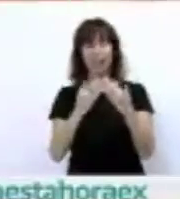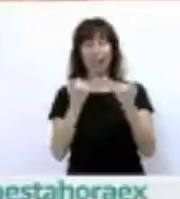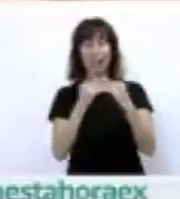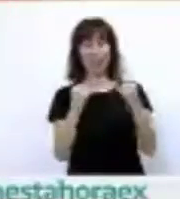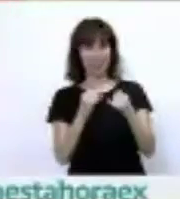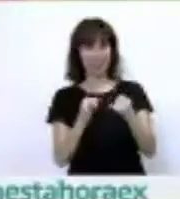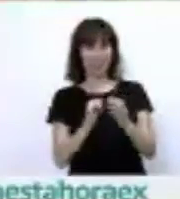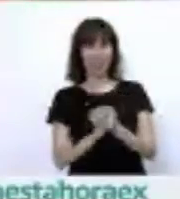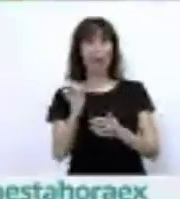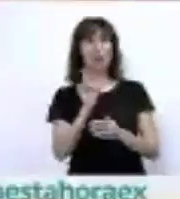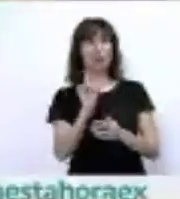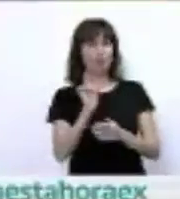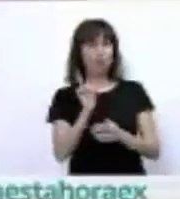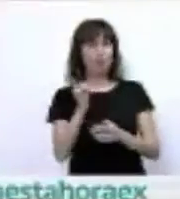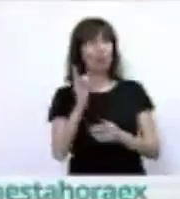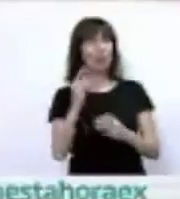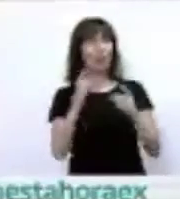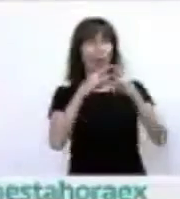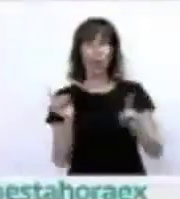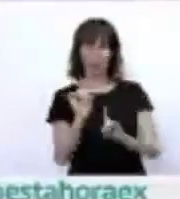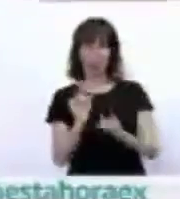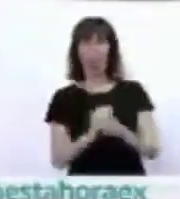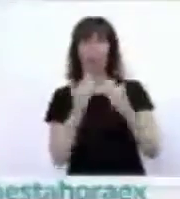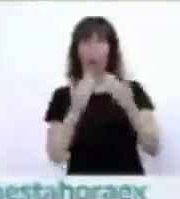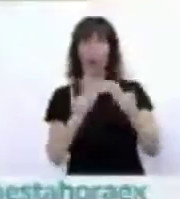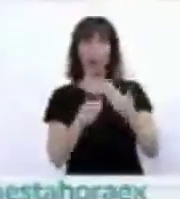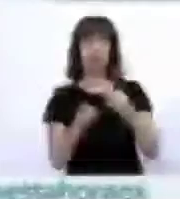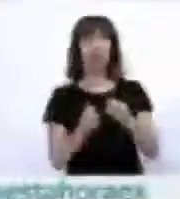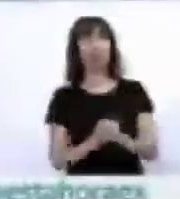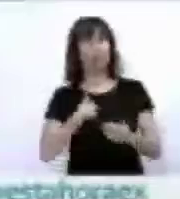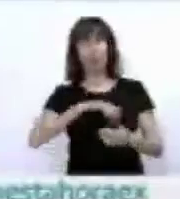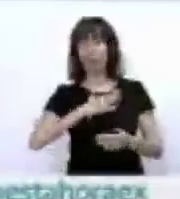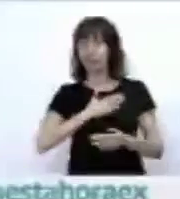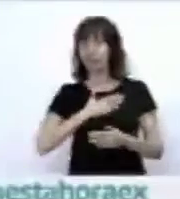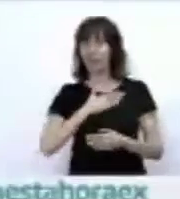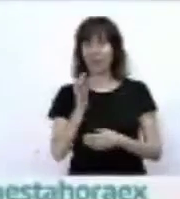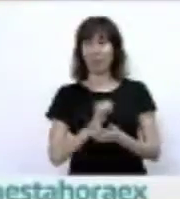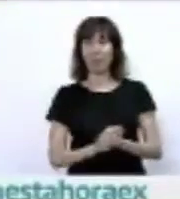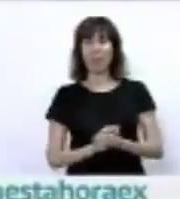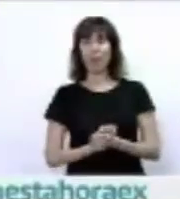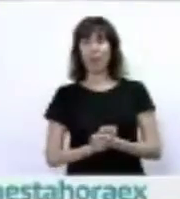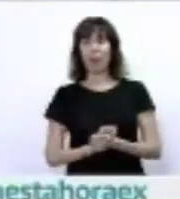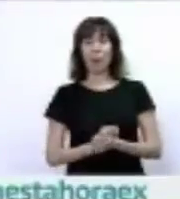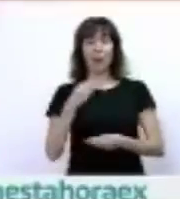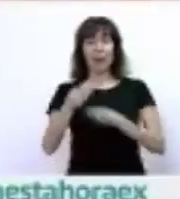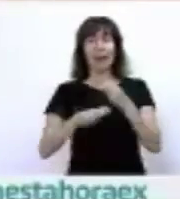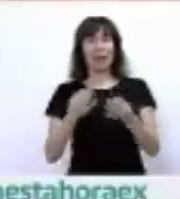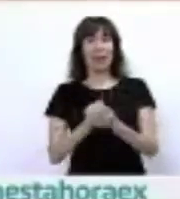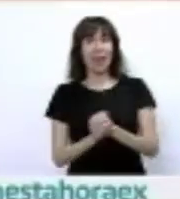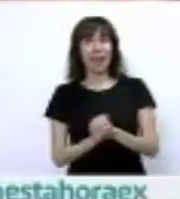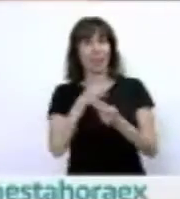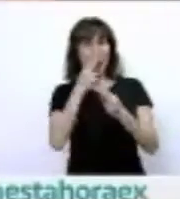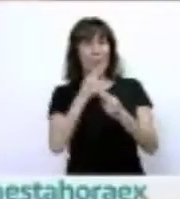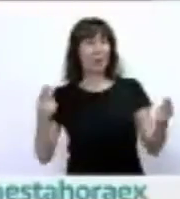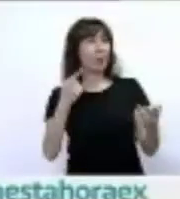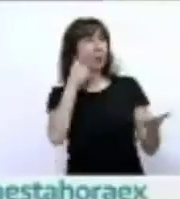Solo Circo y a toda su organización. Estamos encantados, la verdad, muchísimo. Cuéntanos, ¿qué no vais a hacer esta tarde al gran público? Un